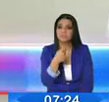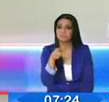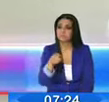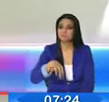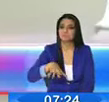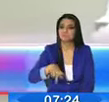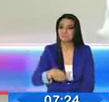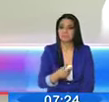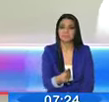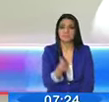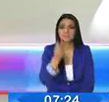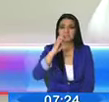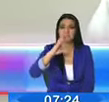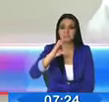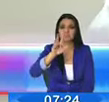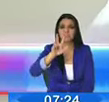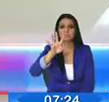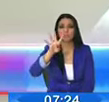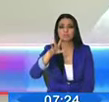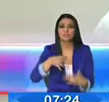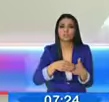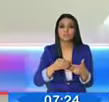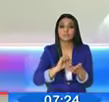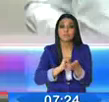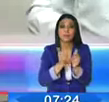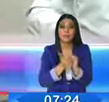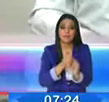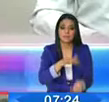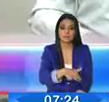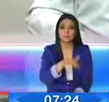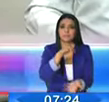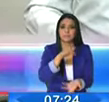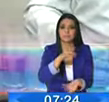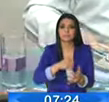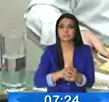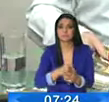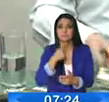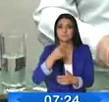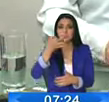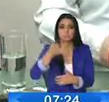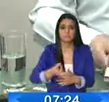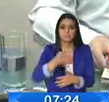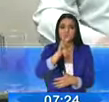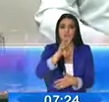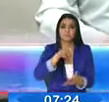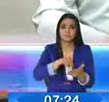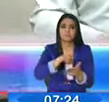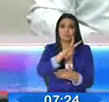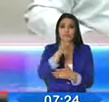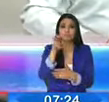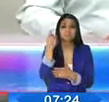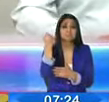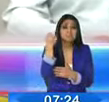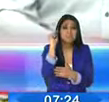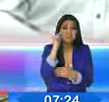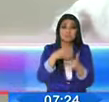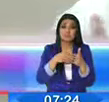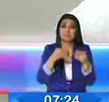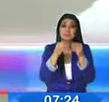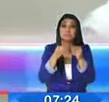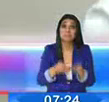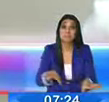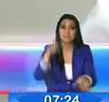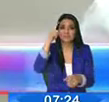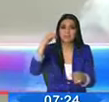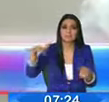robando 34 dólares por barril dicen que en total serían 2.200 millones de dólares de perjuicio al estado ecuatoriano